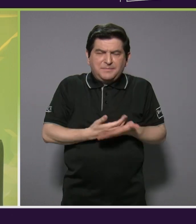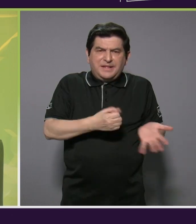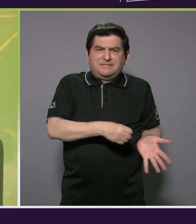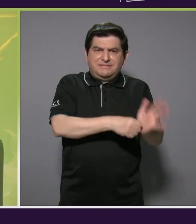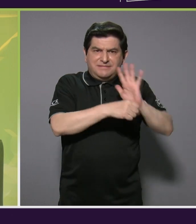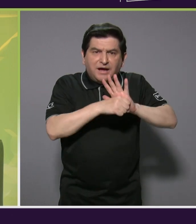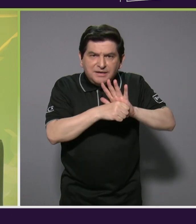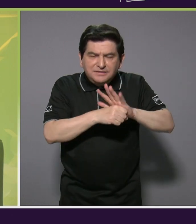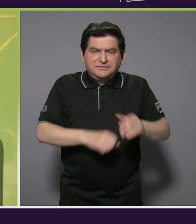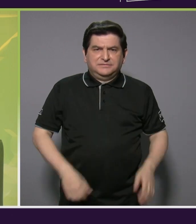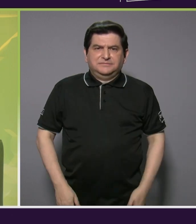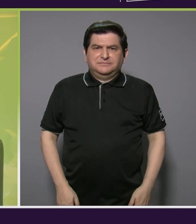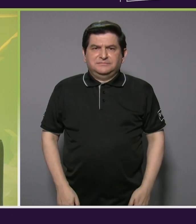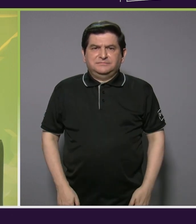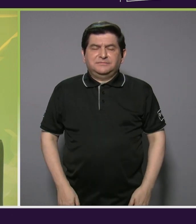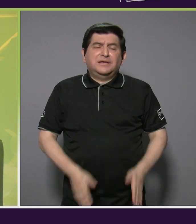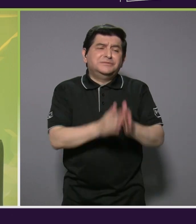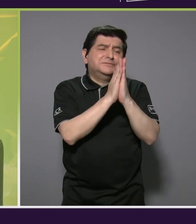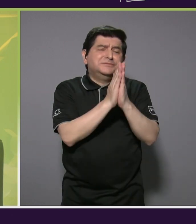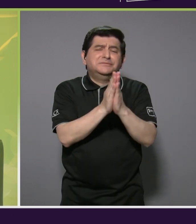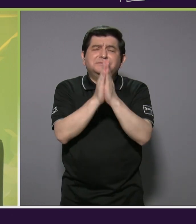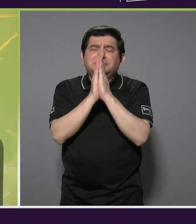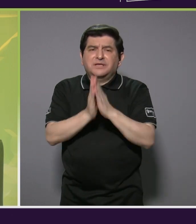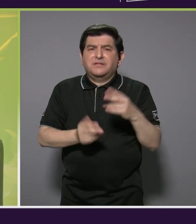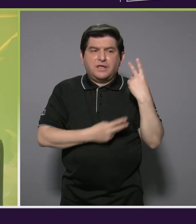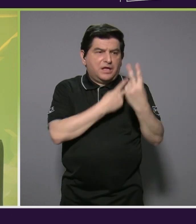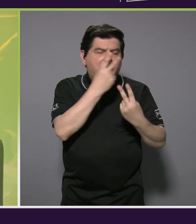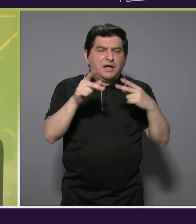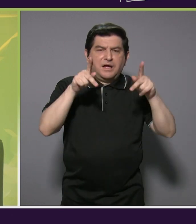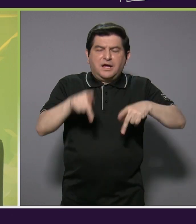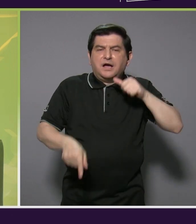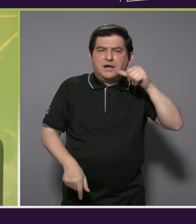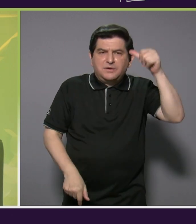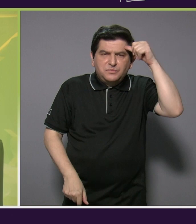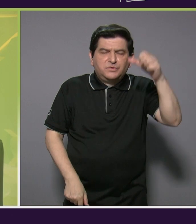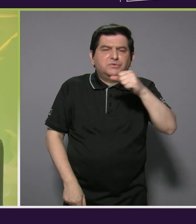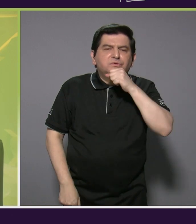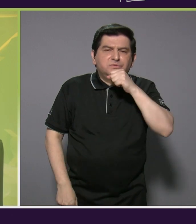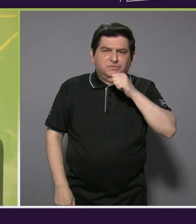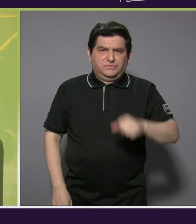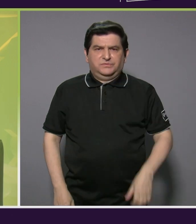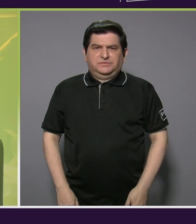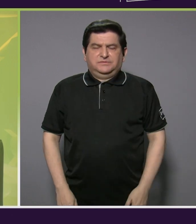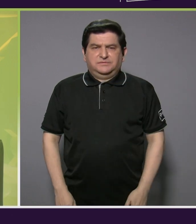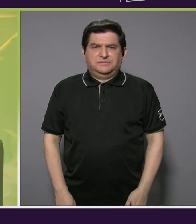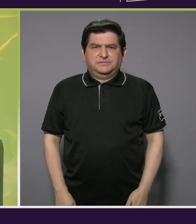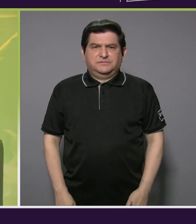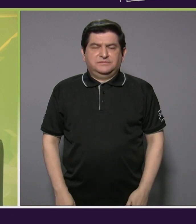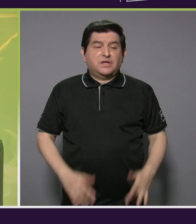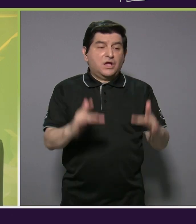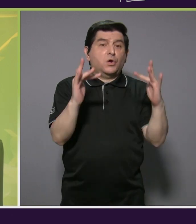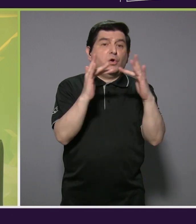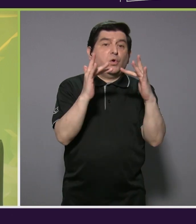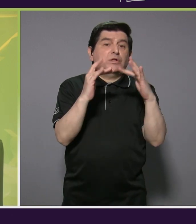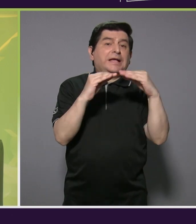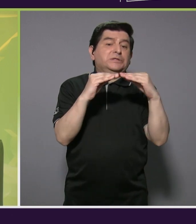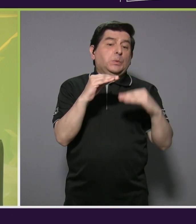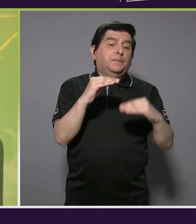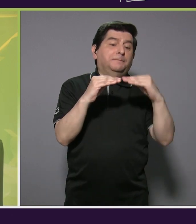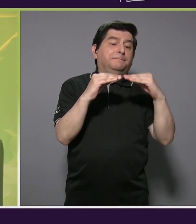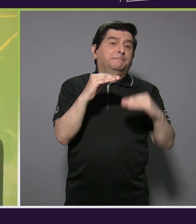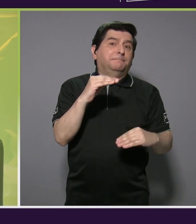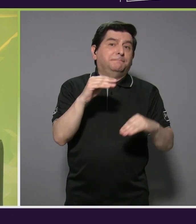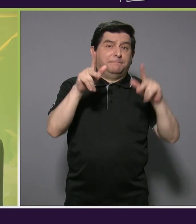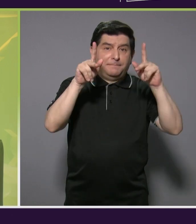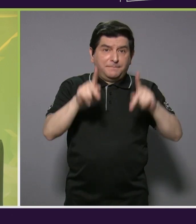COVID-19 se hacía un llamado, ¿verdad?, a no visitar a las personas adultas mayores, a que el contacto fuera mínimo de